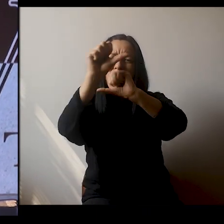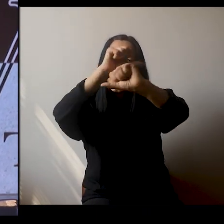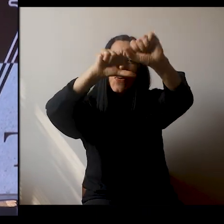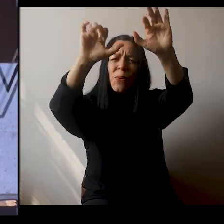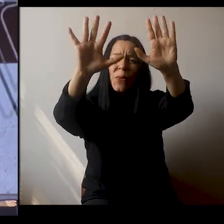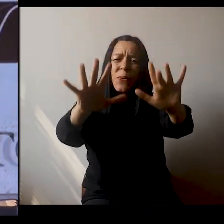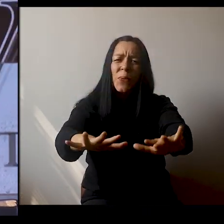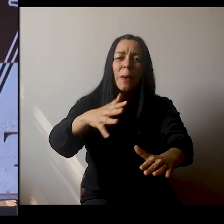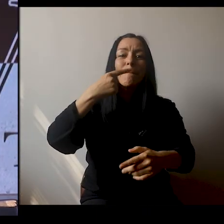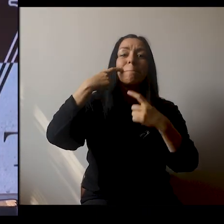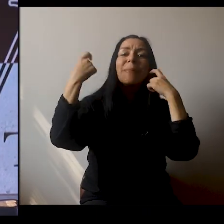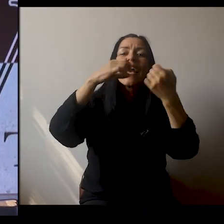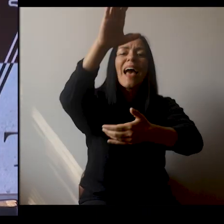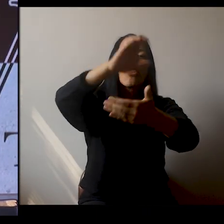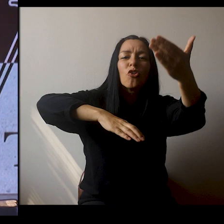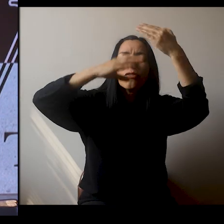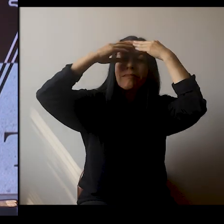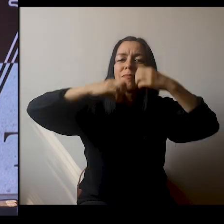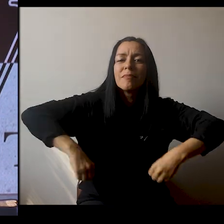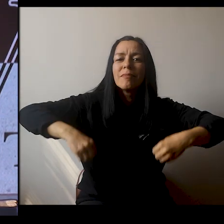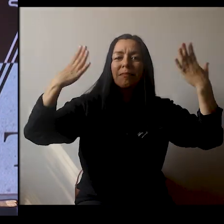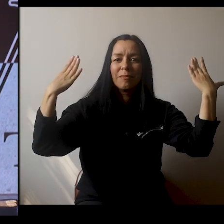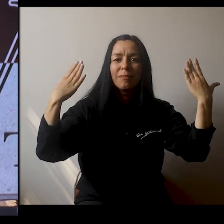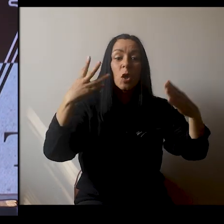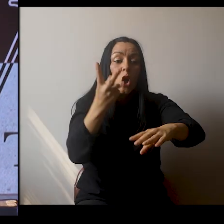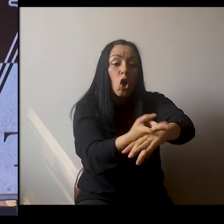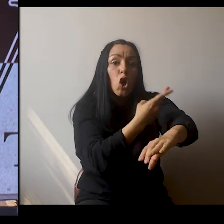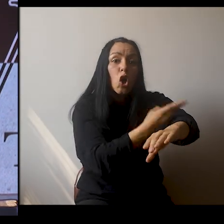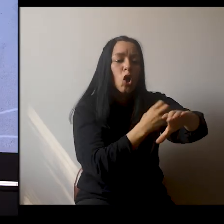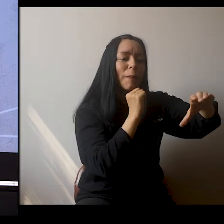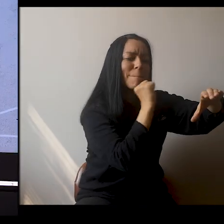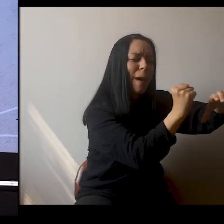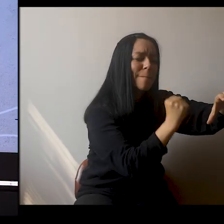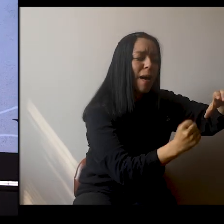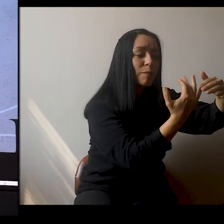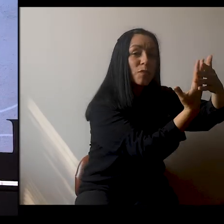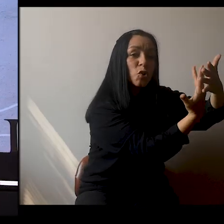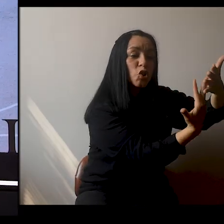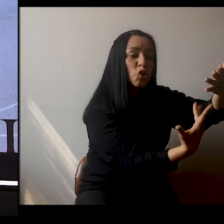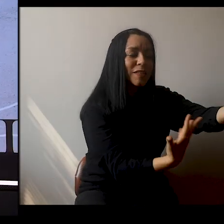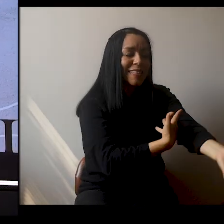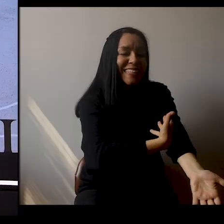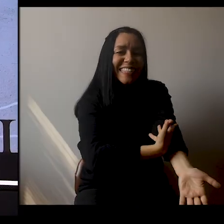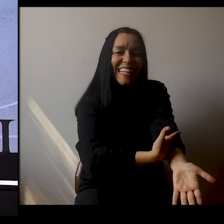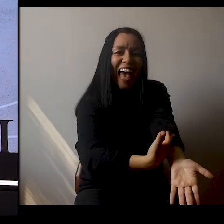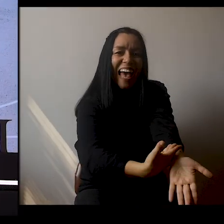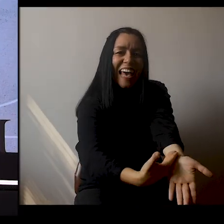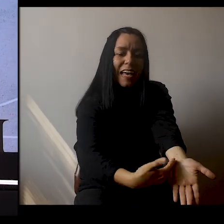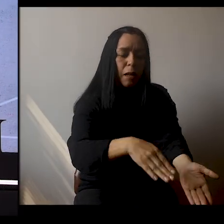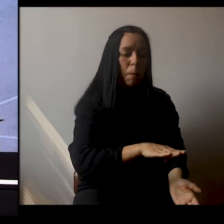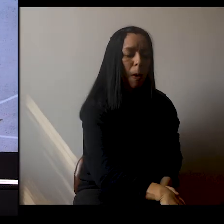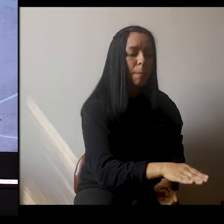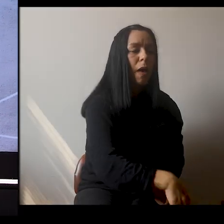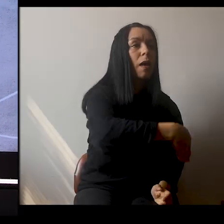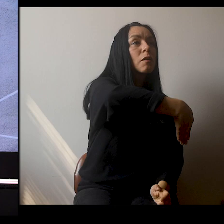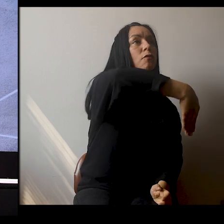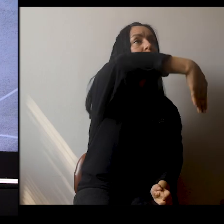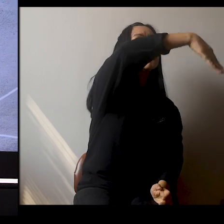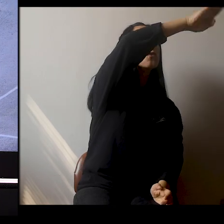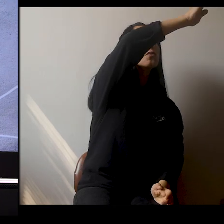el pecado del mundo. Y este cordero sería sacrificado, y su sangre tendría que ser puesta